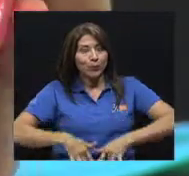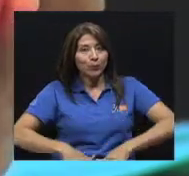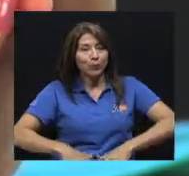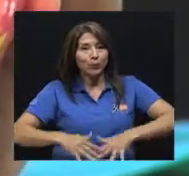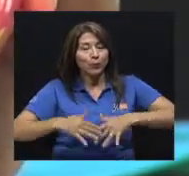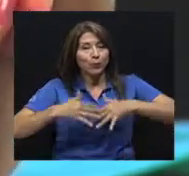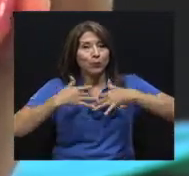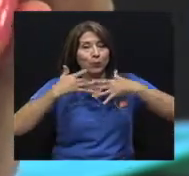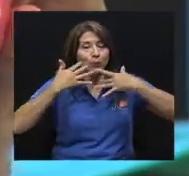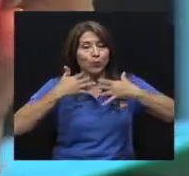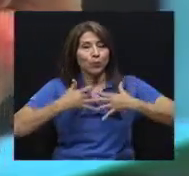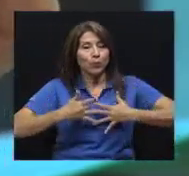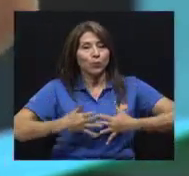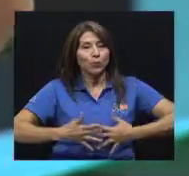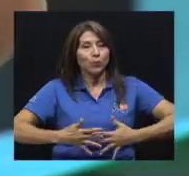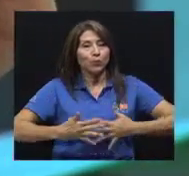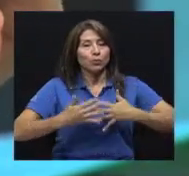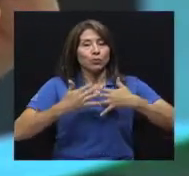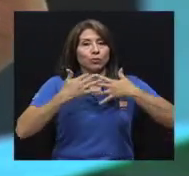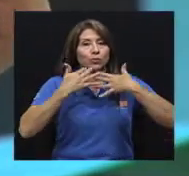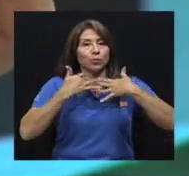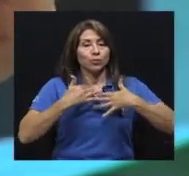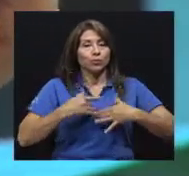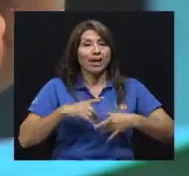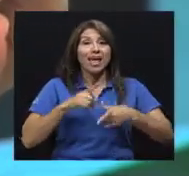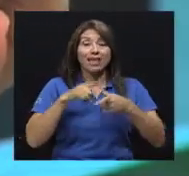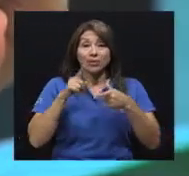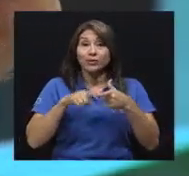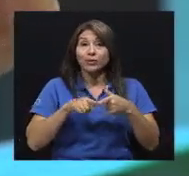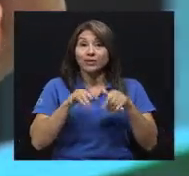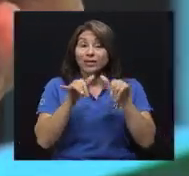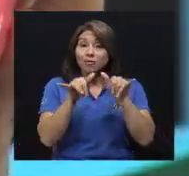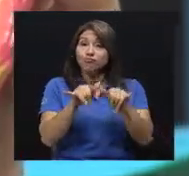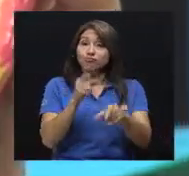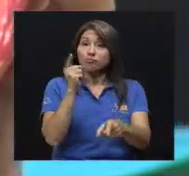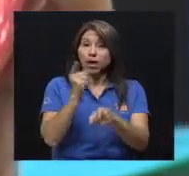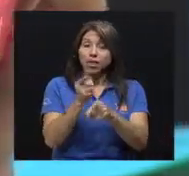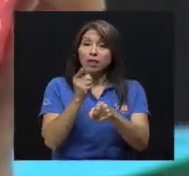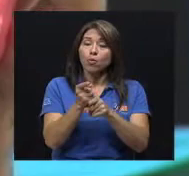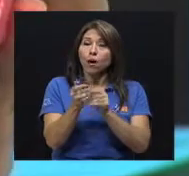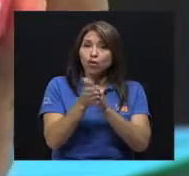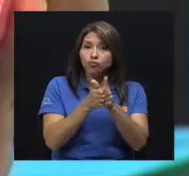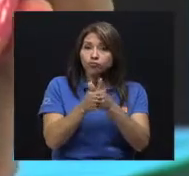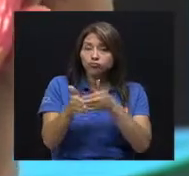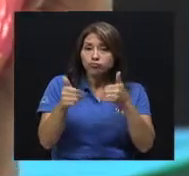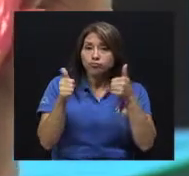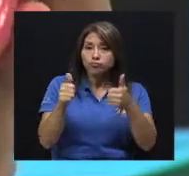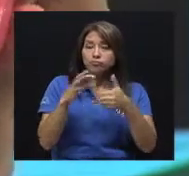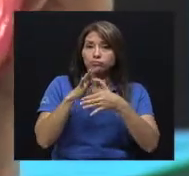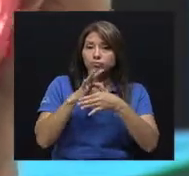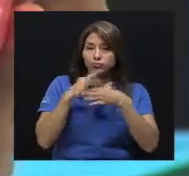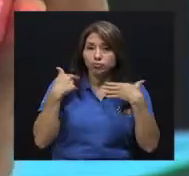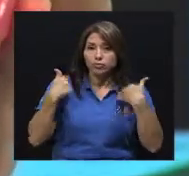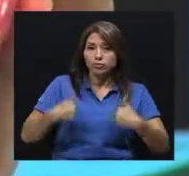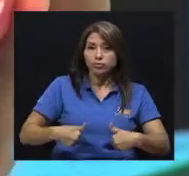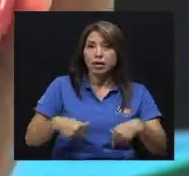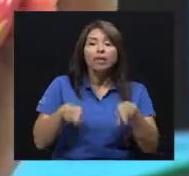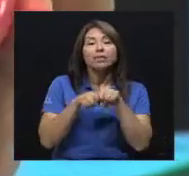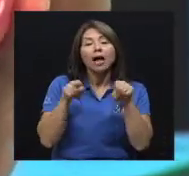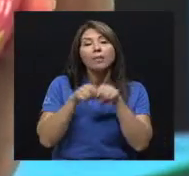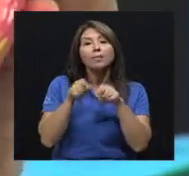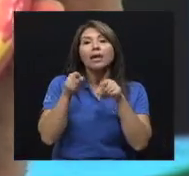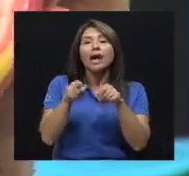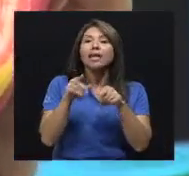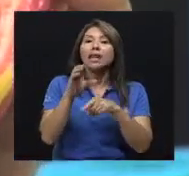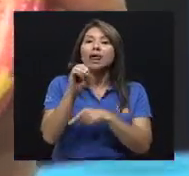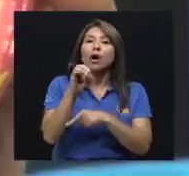para que los músculos se oxigenen. Y entonces se mantenga el adecuado rendimiento muscular. También lleva oxígeno